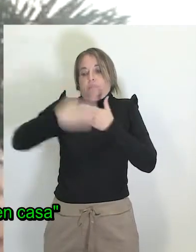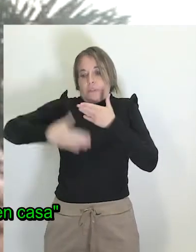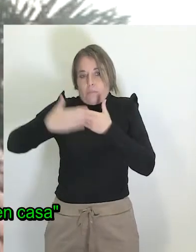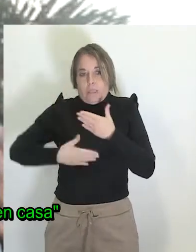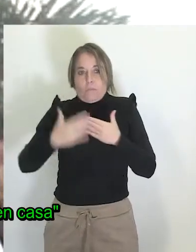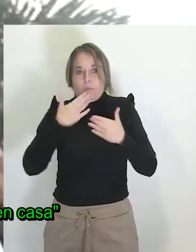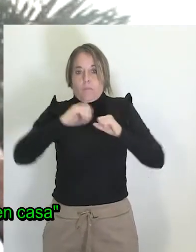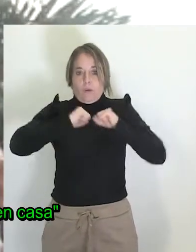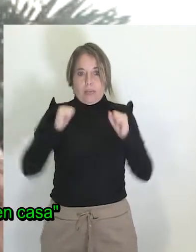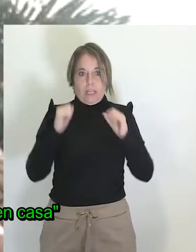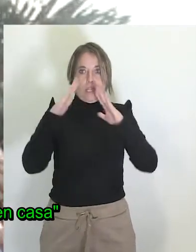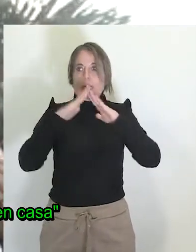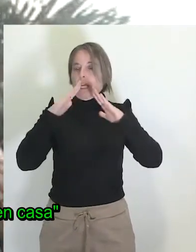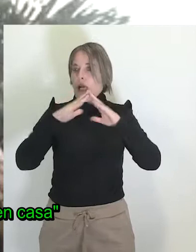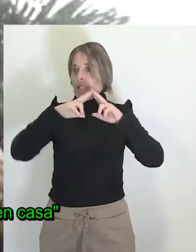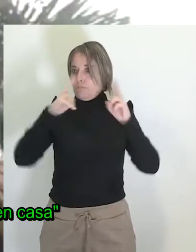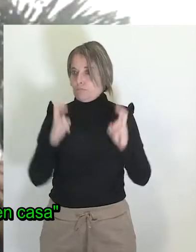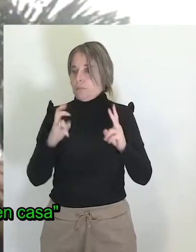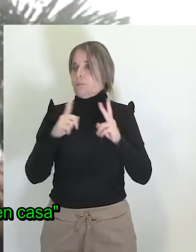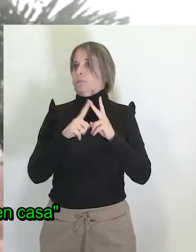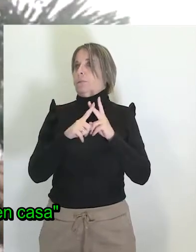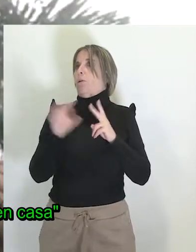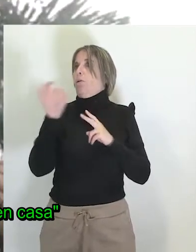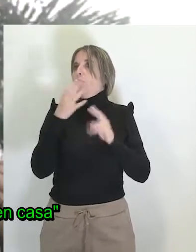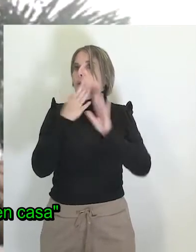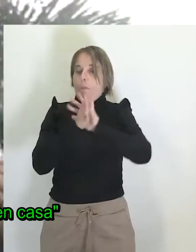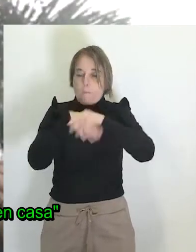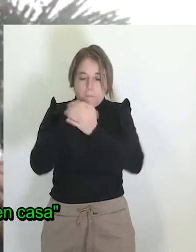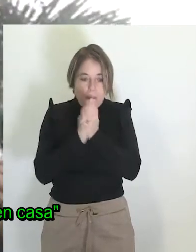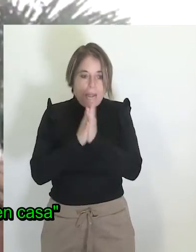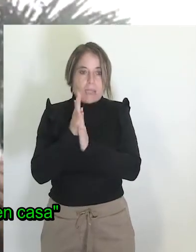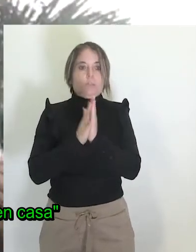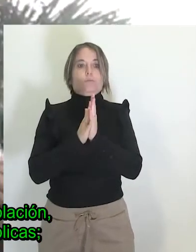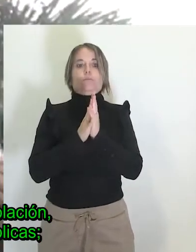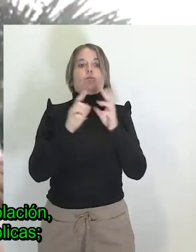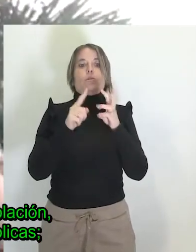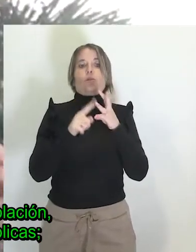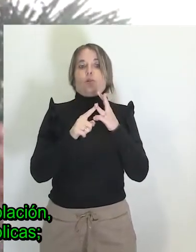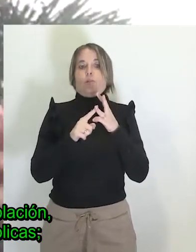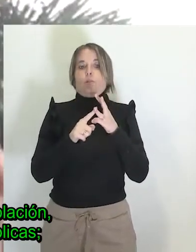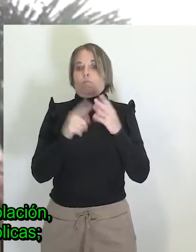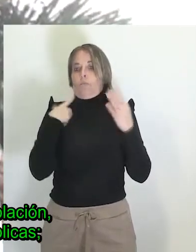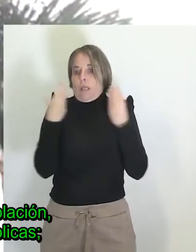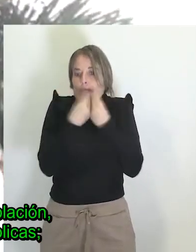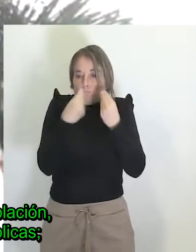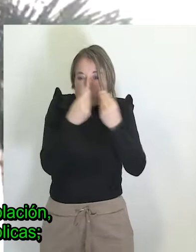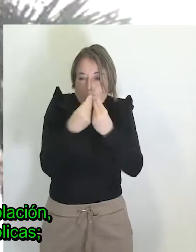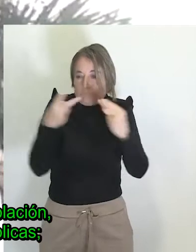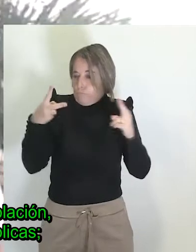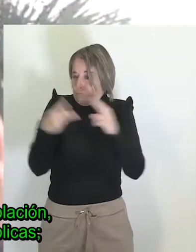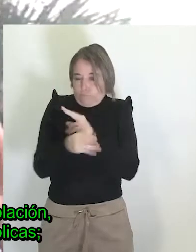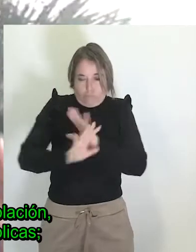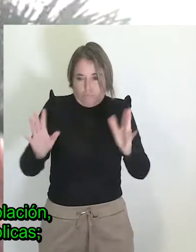medidas como quédate en casa o lavado de manos, no concentrar a la